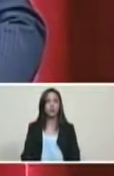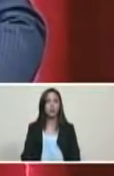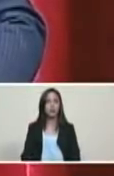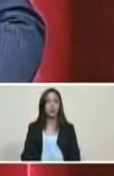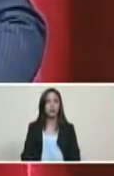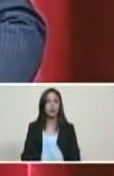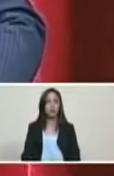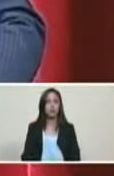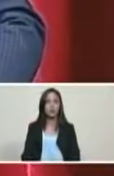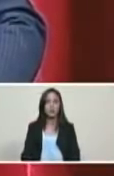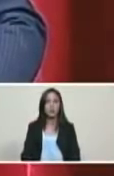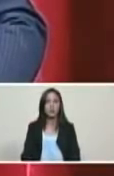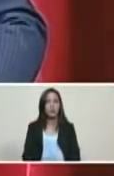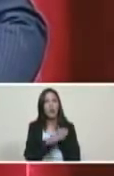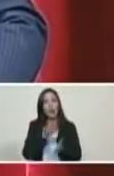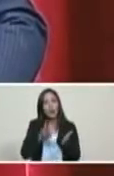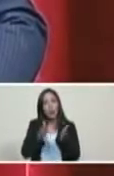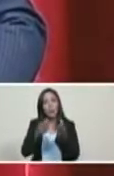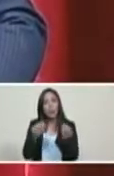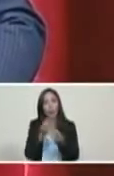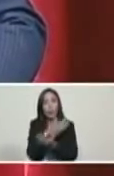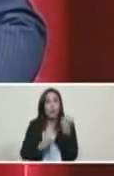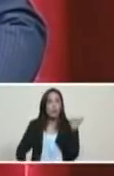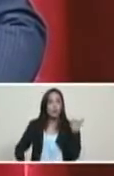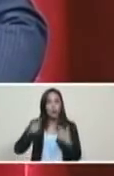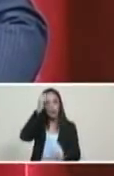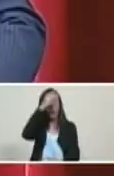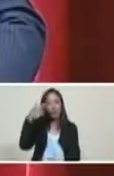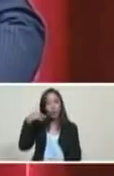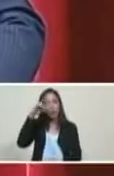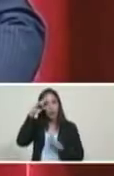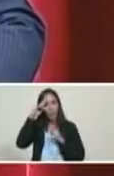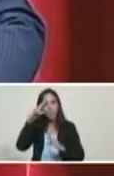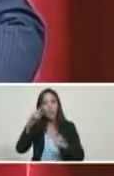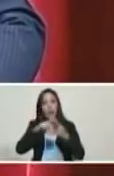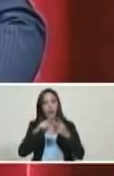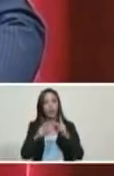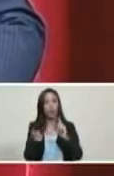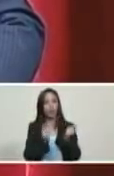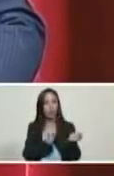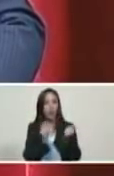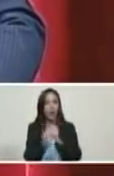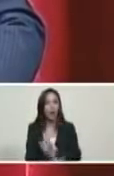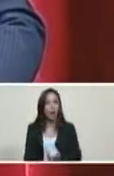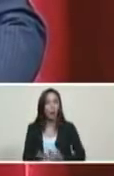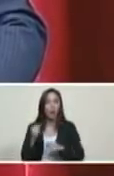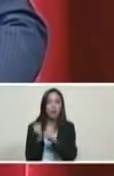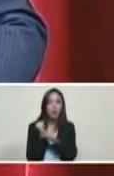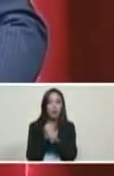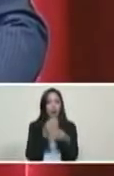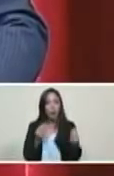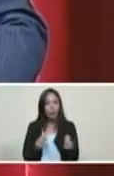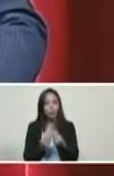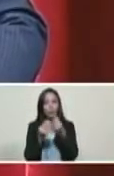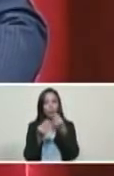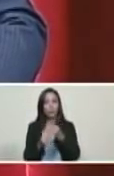El camino, presidente Donald Trump, es el respeto, es el diálogo, es el trabajo